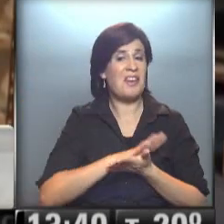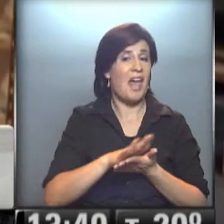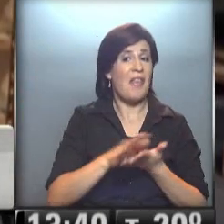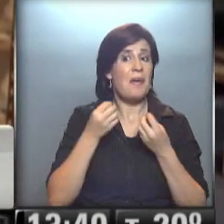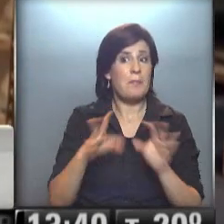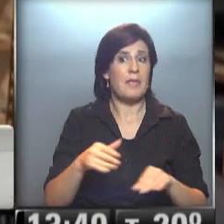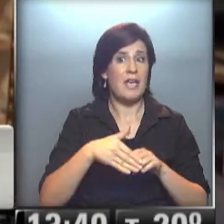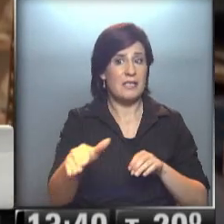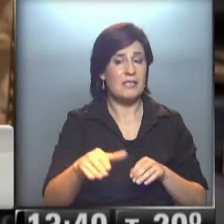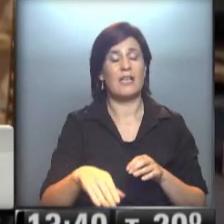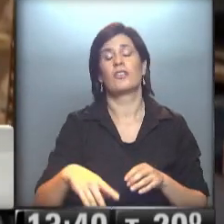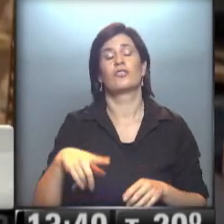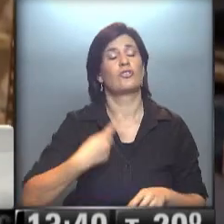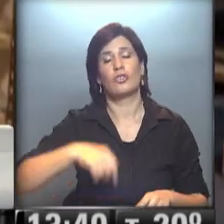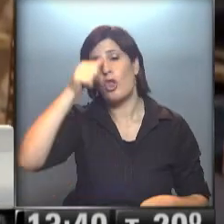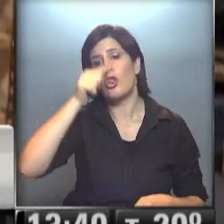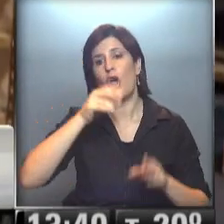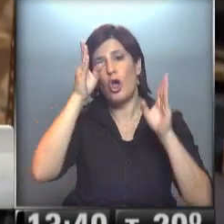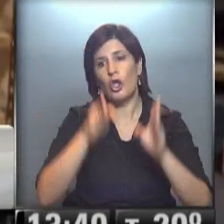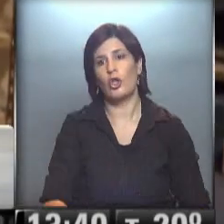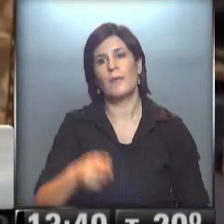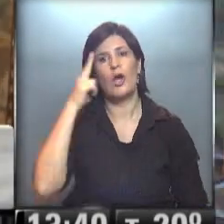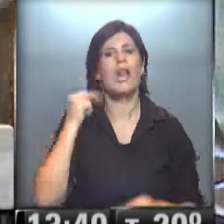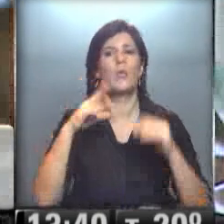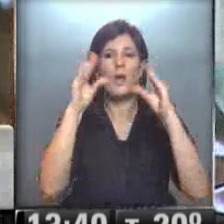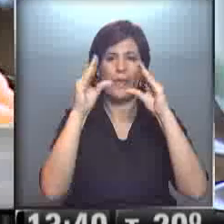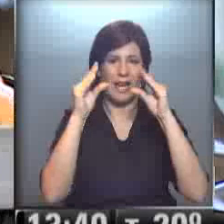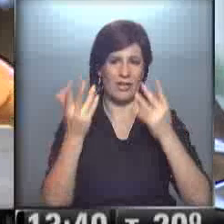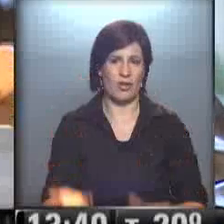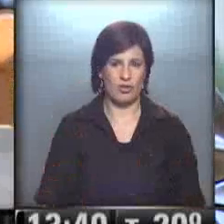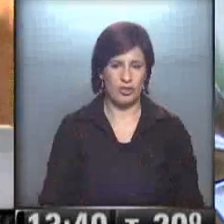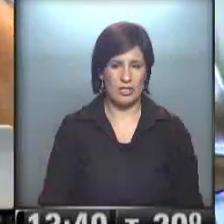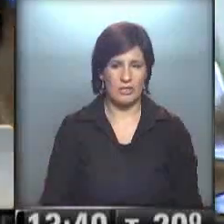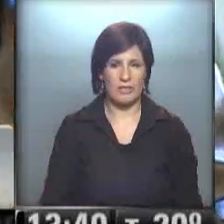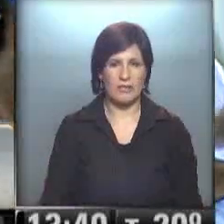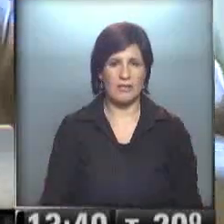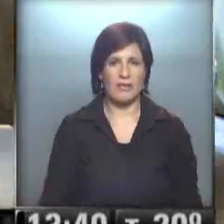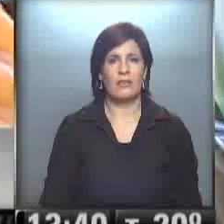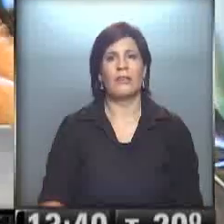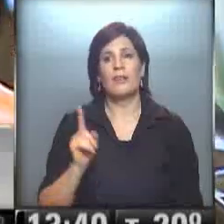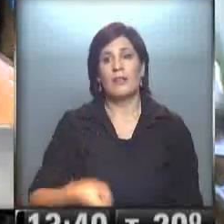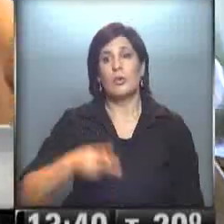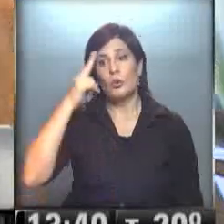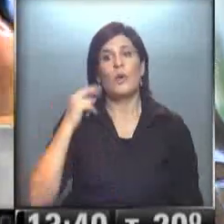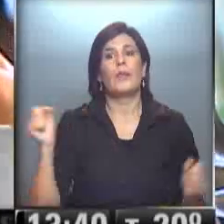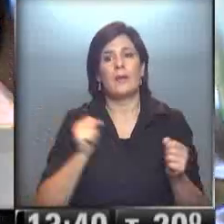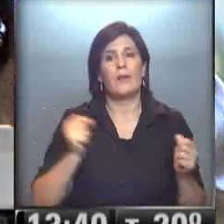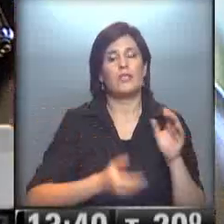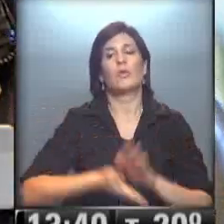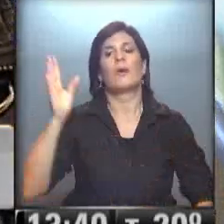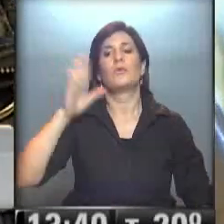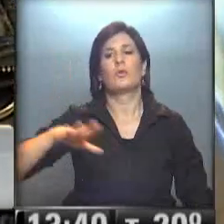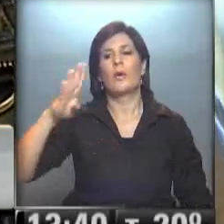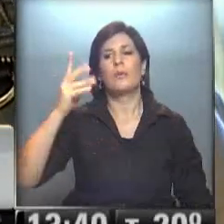unas funciones los domingos a las 9 en elet y en y el 9 de mayo nos vamos a Bruselas a hacer cuatro